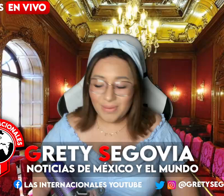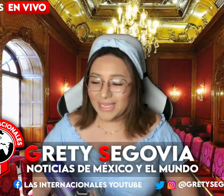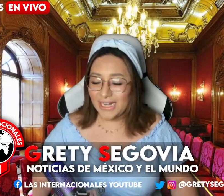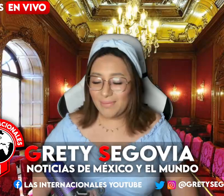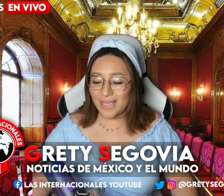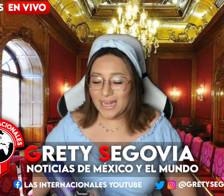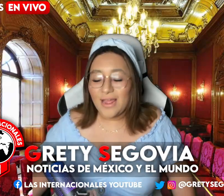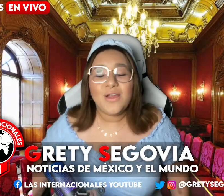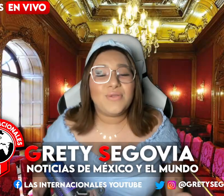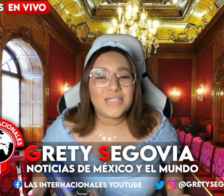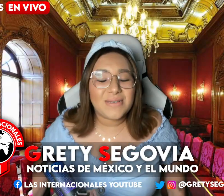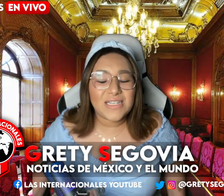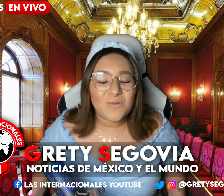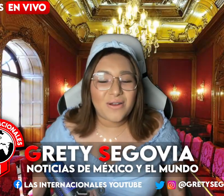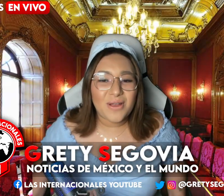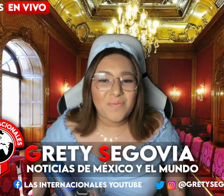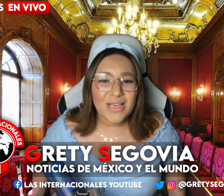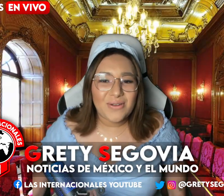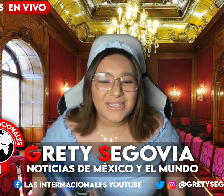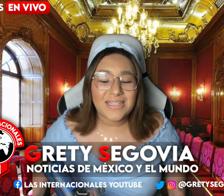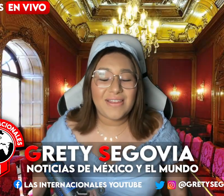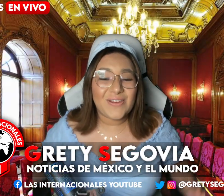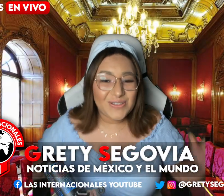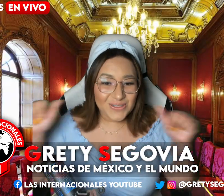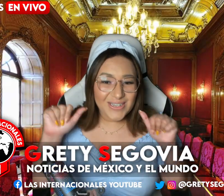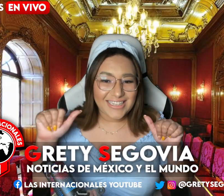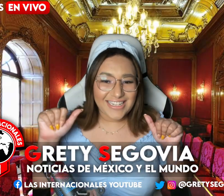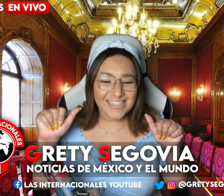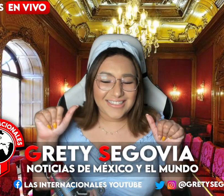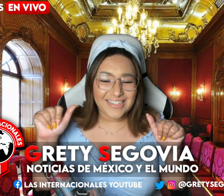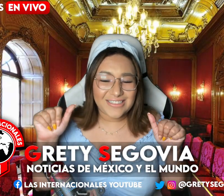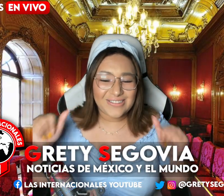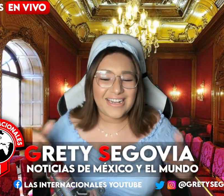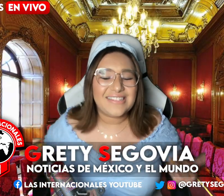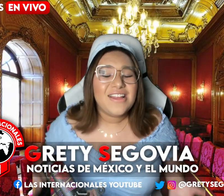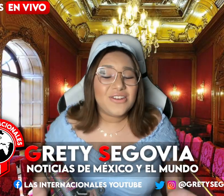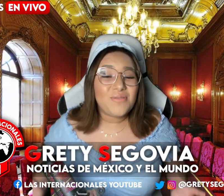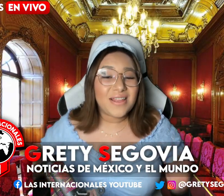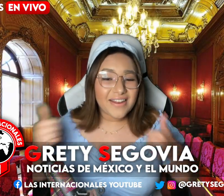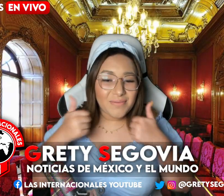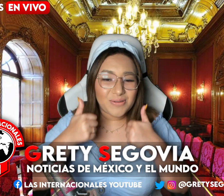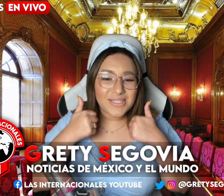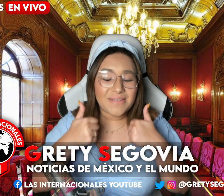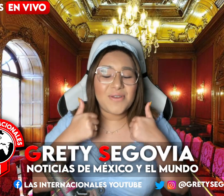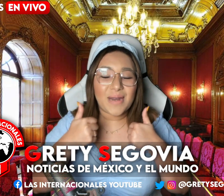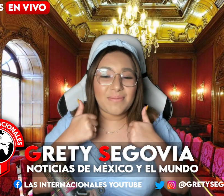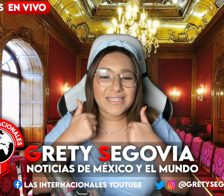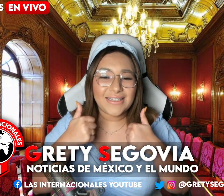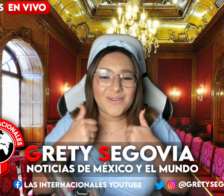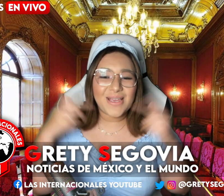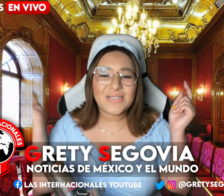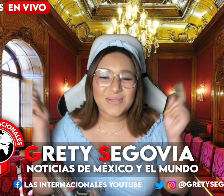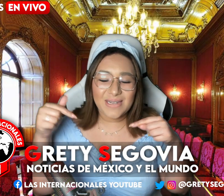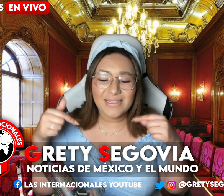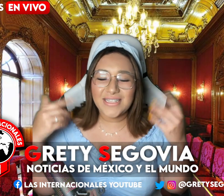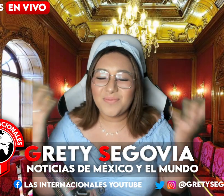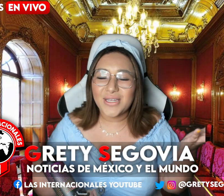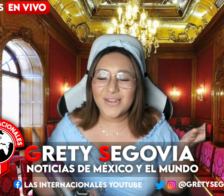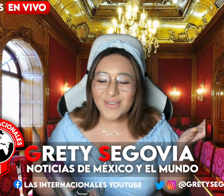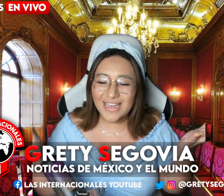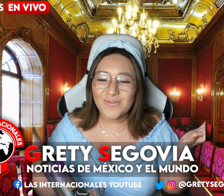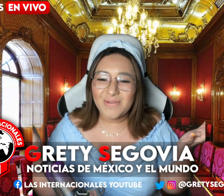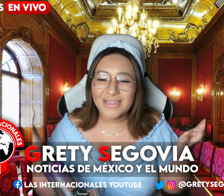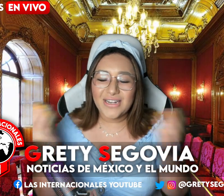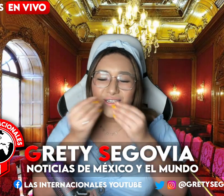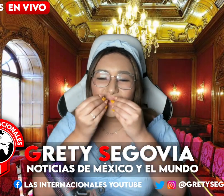el video de mañana en la mañana. Muchísimas gracias por haberme acompañado en este video. Yo soy Greti de las Internacionales. No olviden darle me gusta a este video para que más gente lo vea, suscribirse y, ¿por